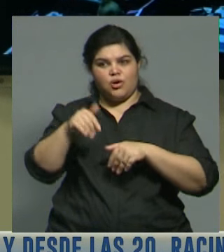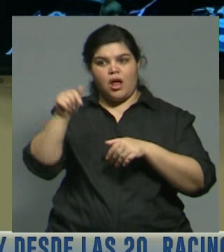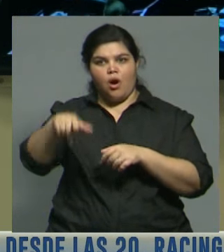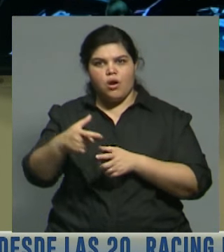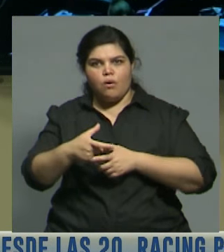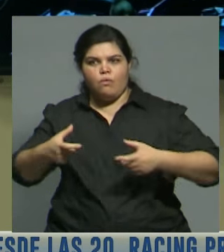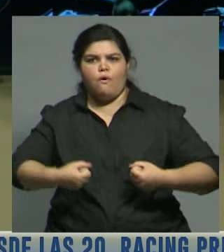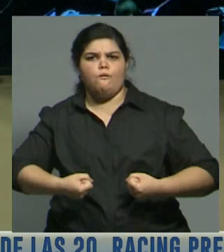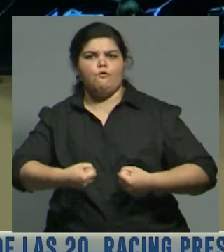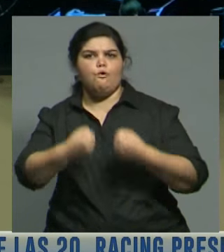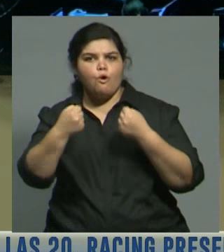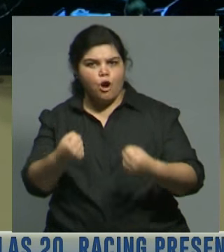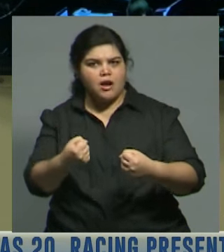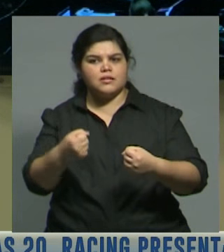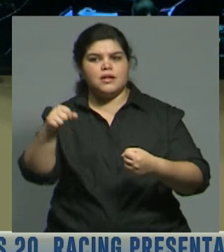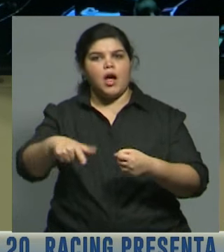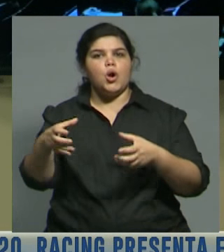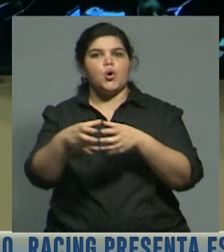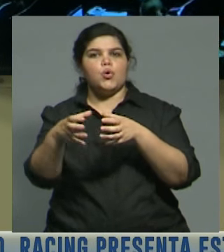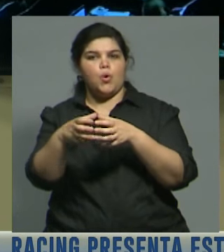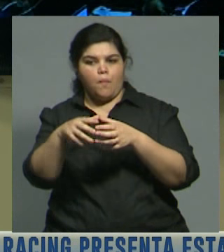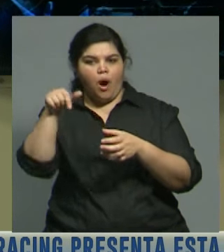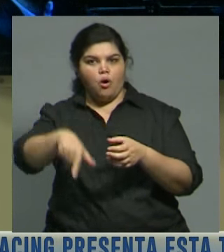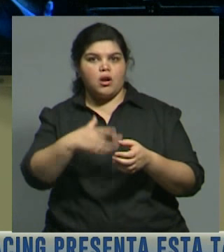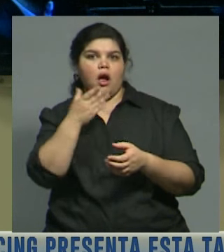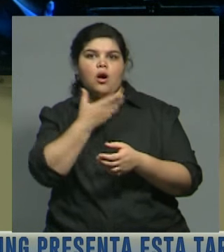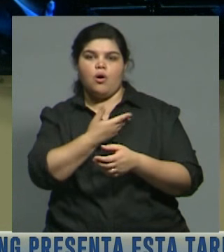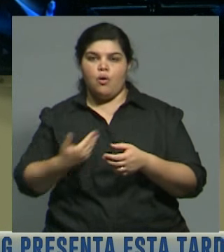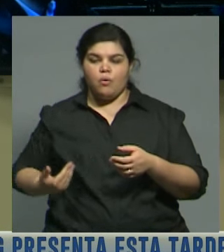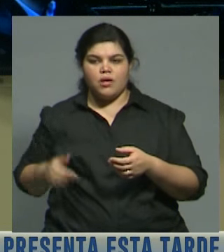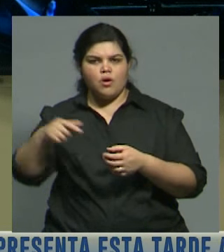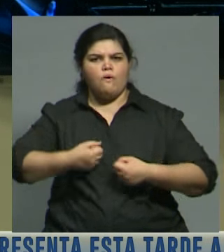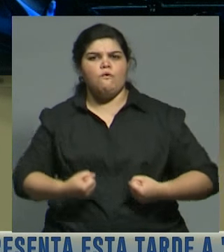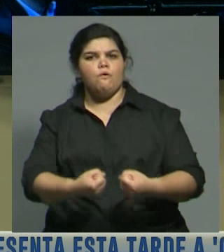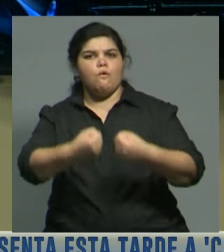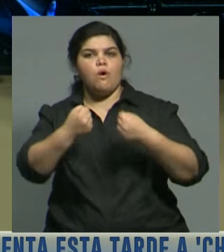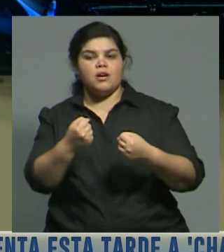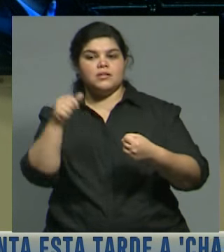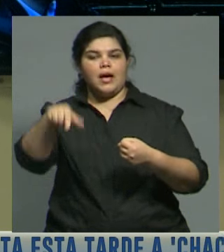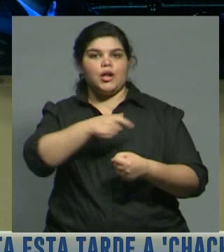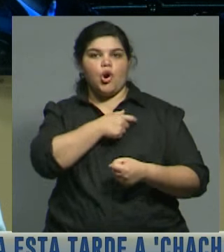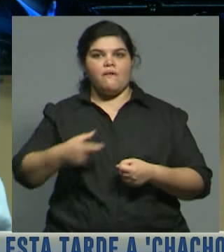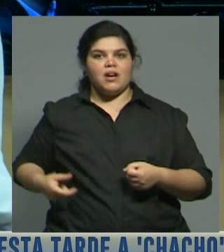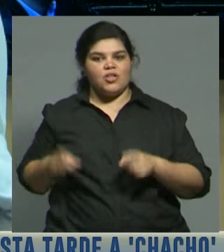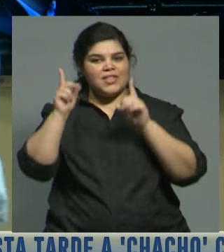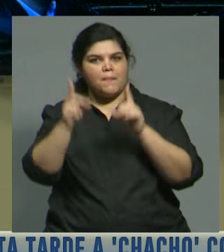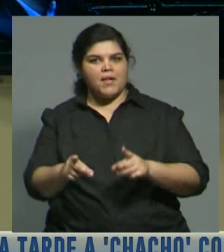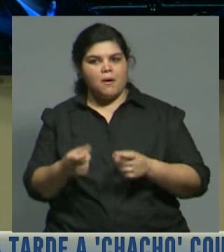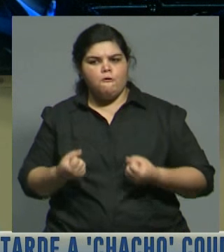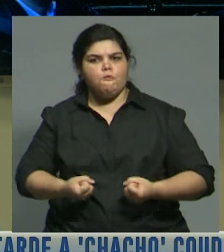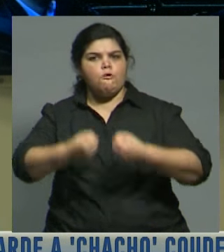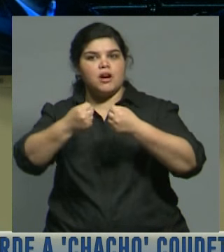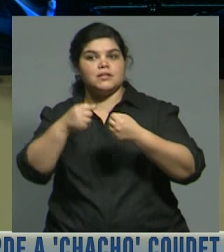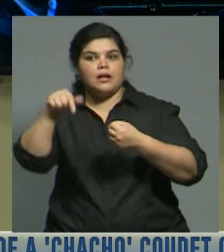una posición más fortalecida dentro de los recintos y con una capacidad de negociación más fuerte sobre los gobernadores, ha acelerado una serie